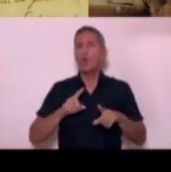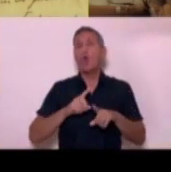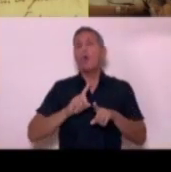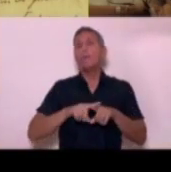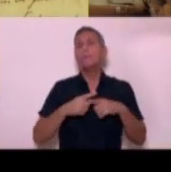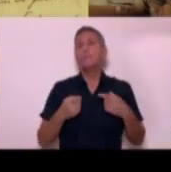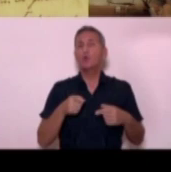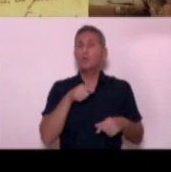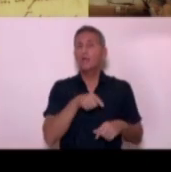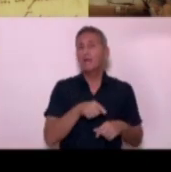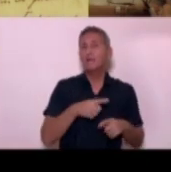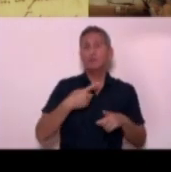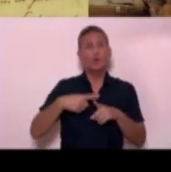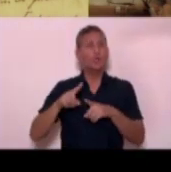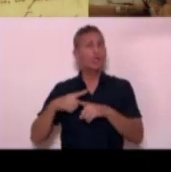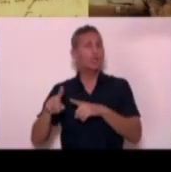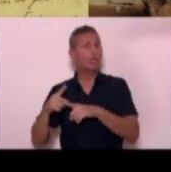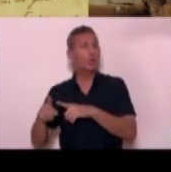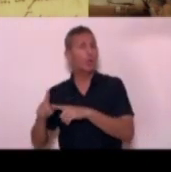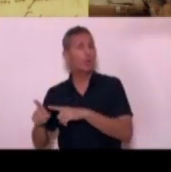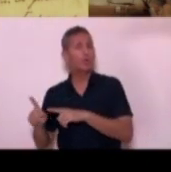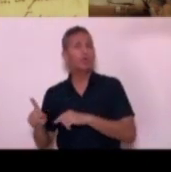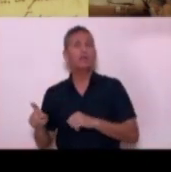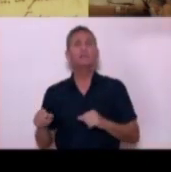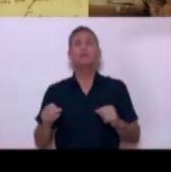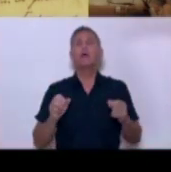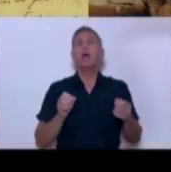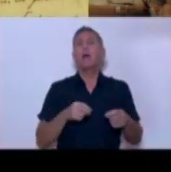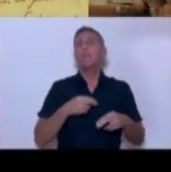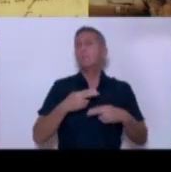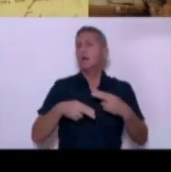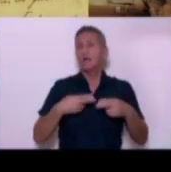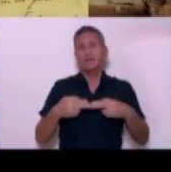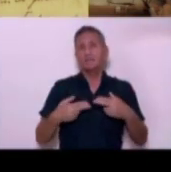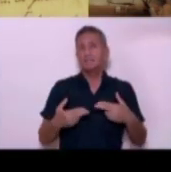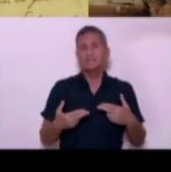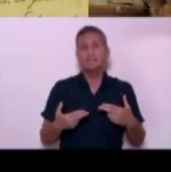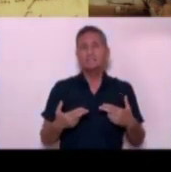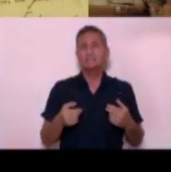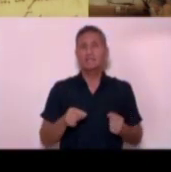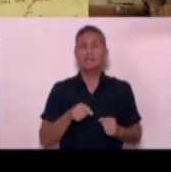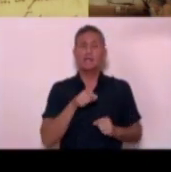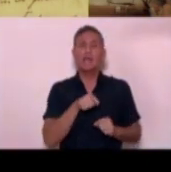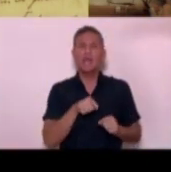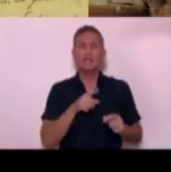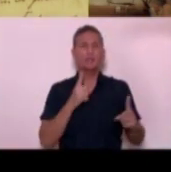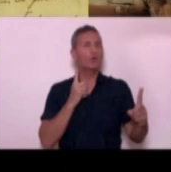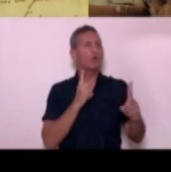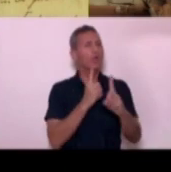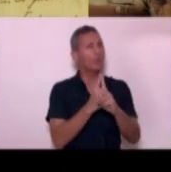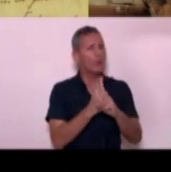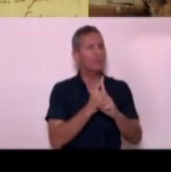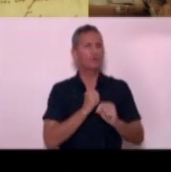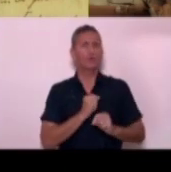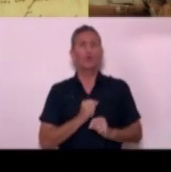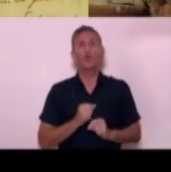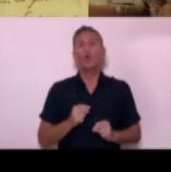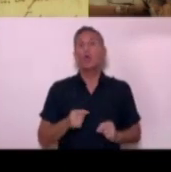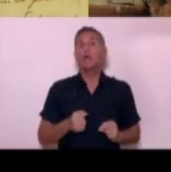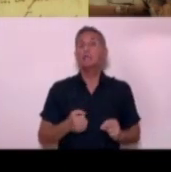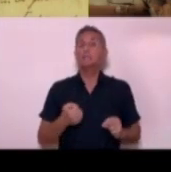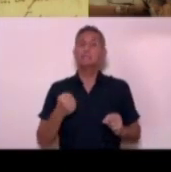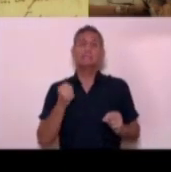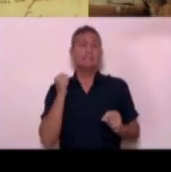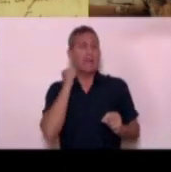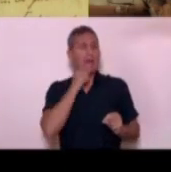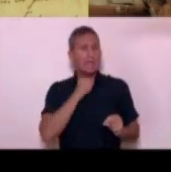otros materiales complementarios les serán muy útiles para realizar estos encuentros. Y si también cuentan con la